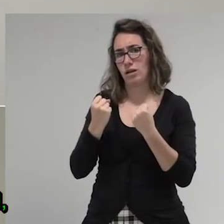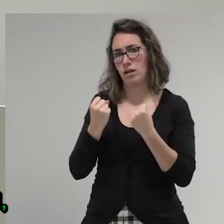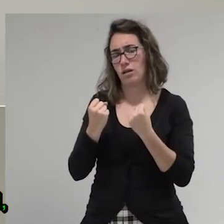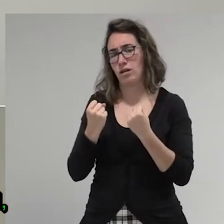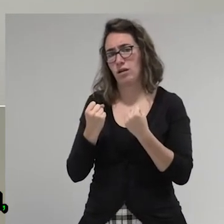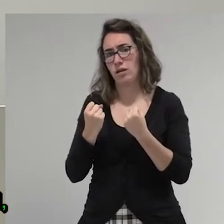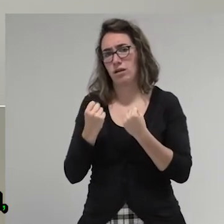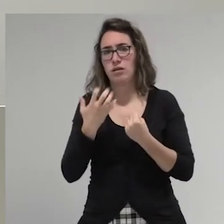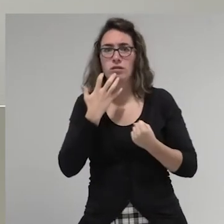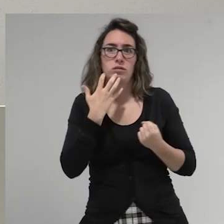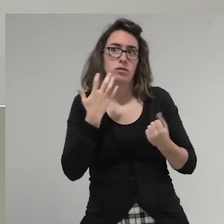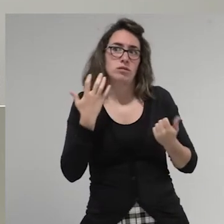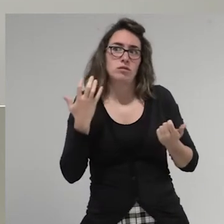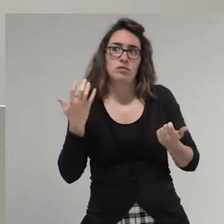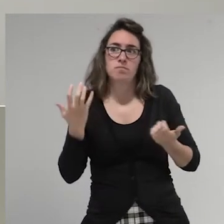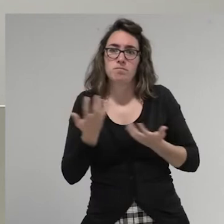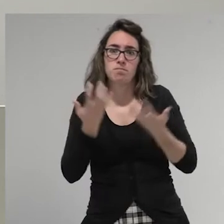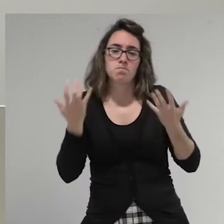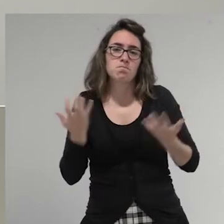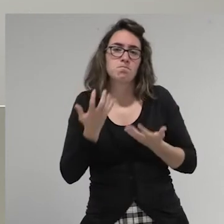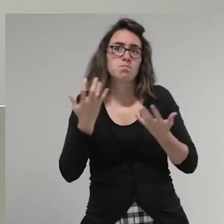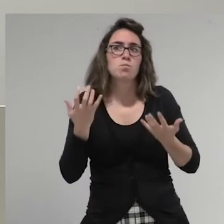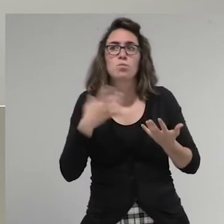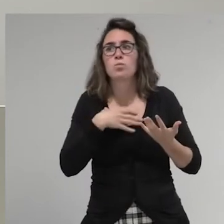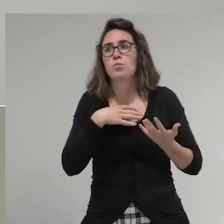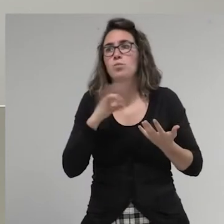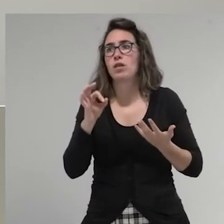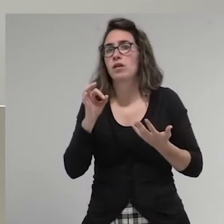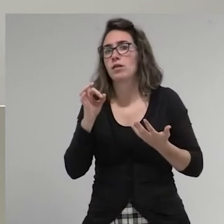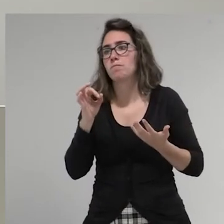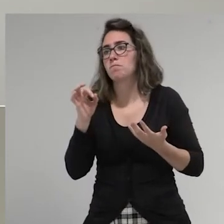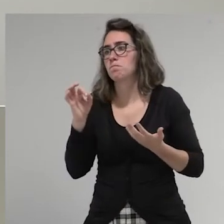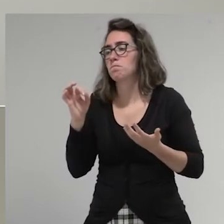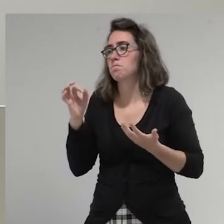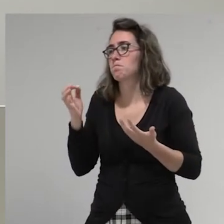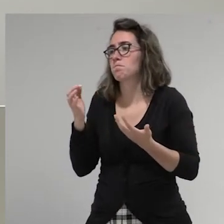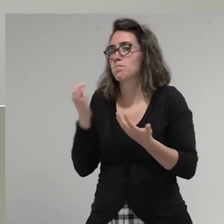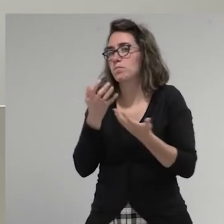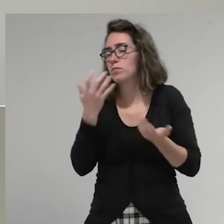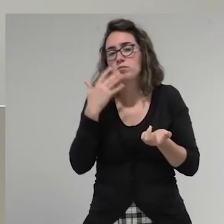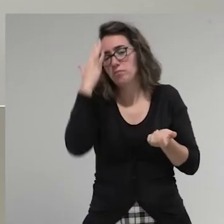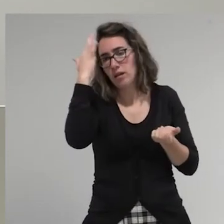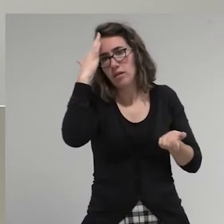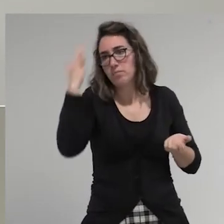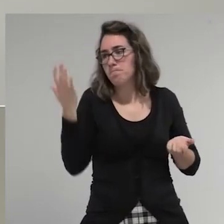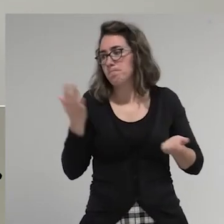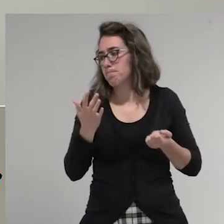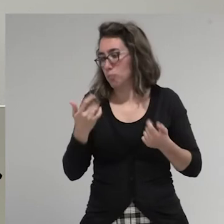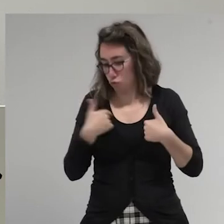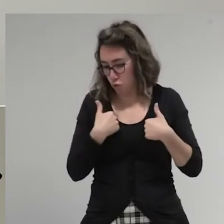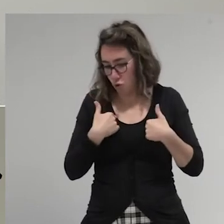para tal, pues podemos darle como una instancia institucional, pero me refiero a que a